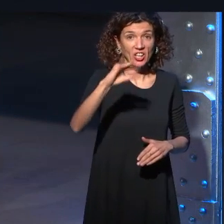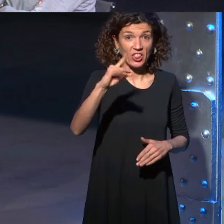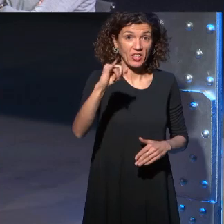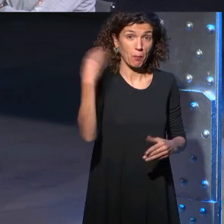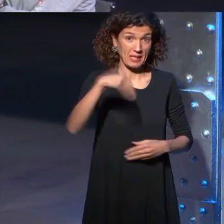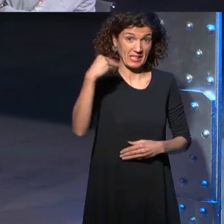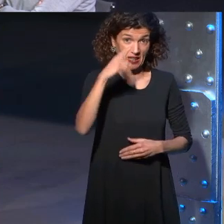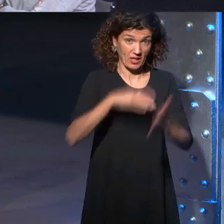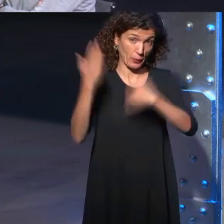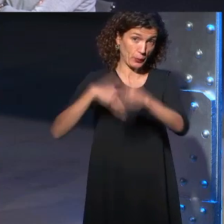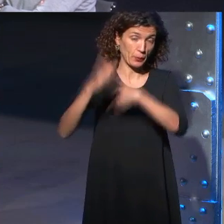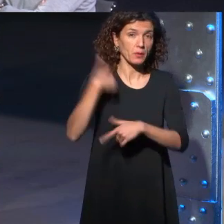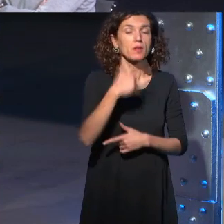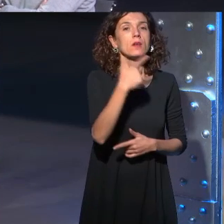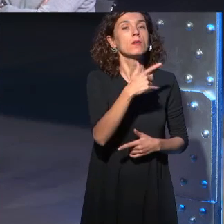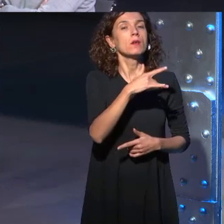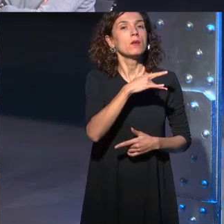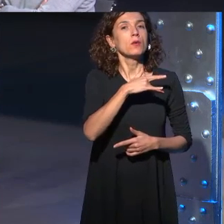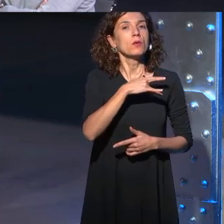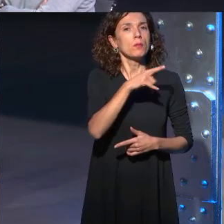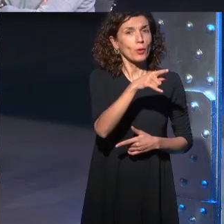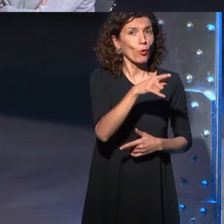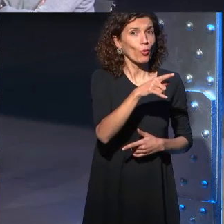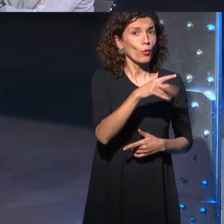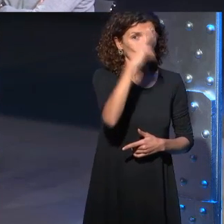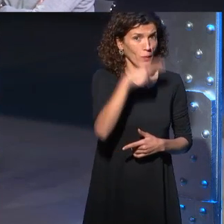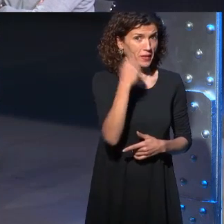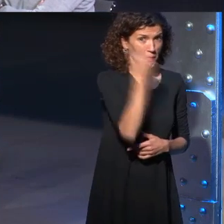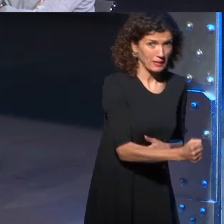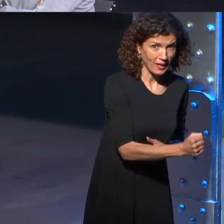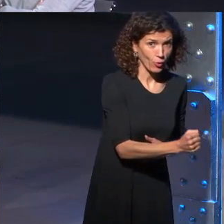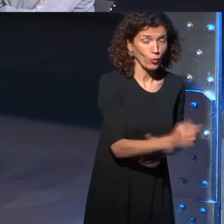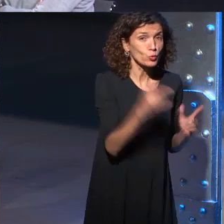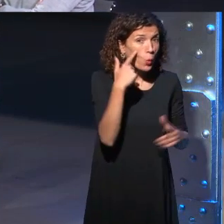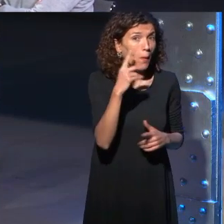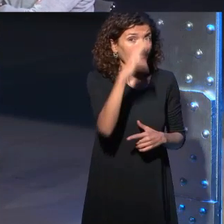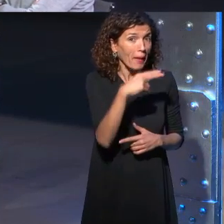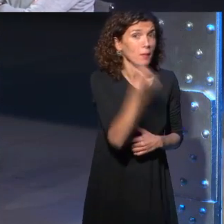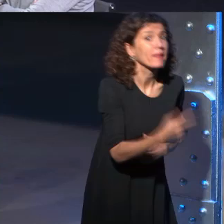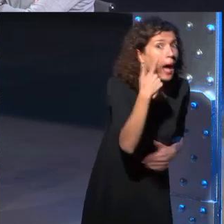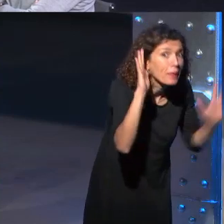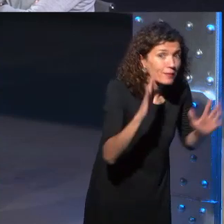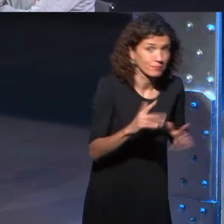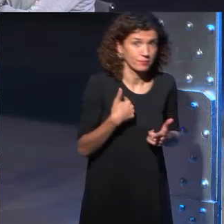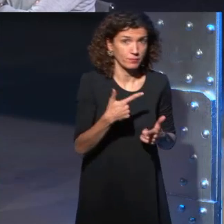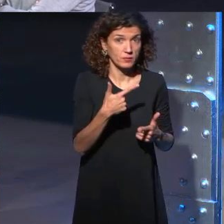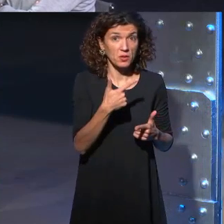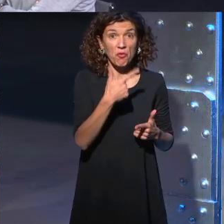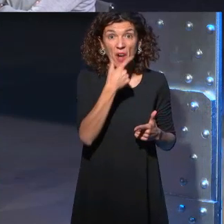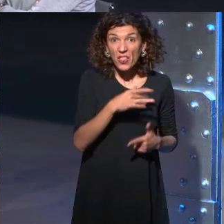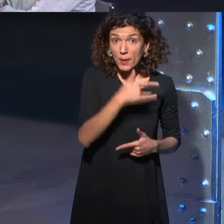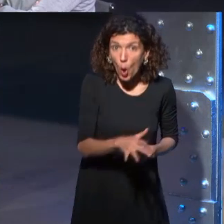y le dije que era importante el perdón y me dijo, sí, ¿verdad? Porque no han matado a tu padre. Deja que te lo maten y verás. Es fácil el